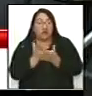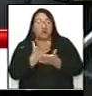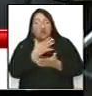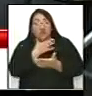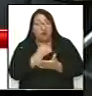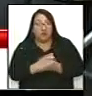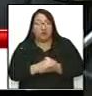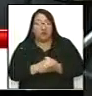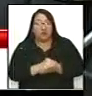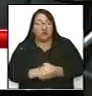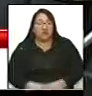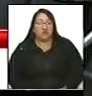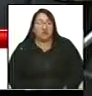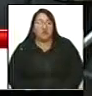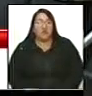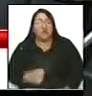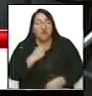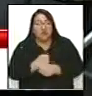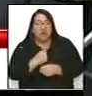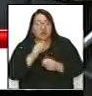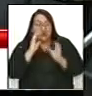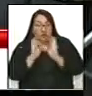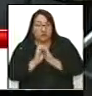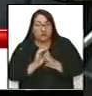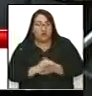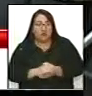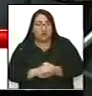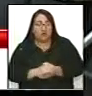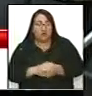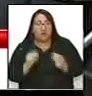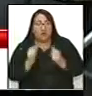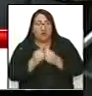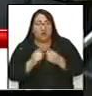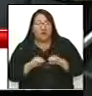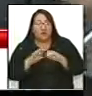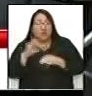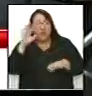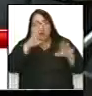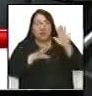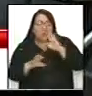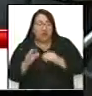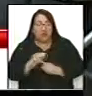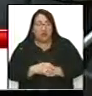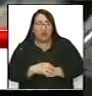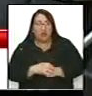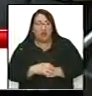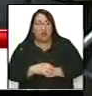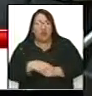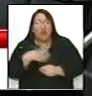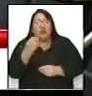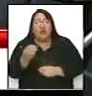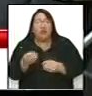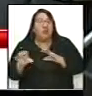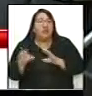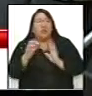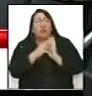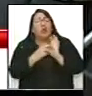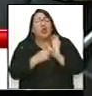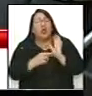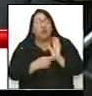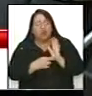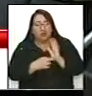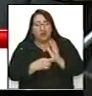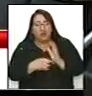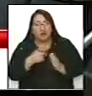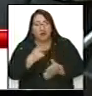gustaría que se trabajara, por ejemplo, el aspecto de la preocupación del cómo diseñar programas